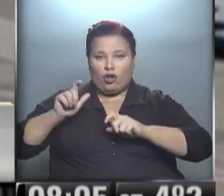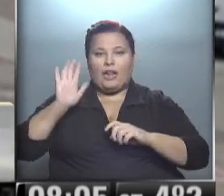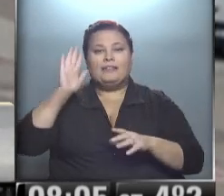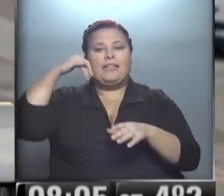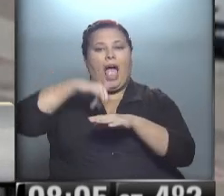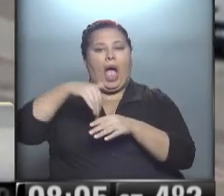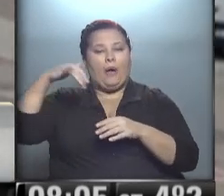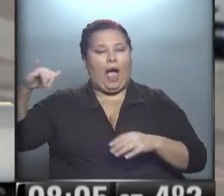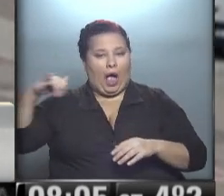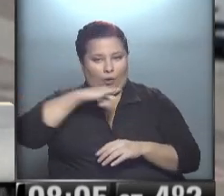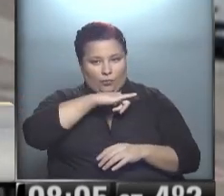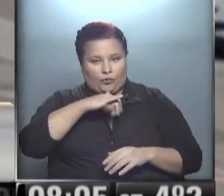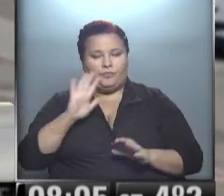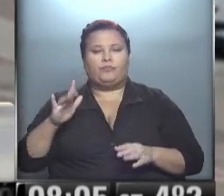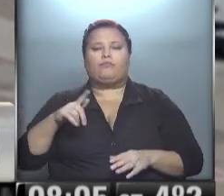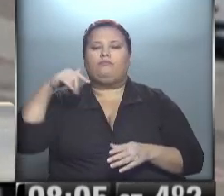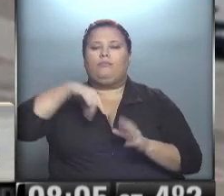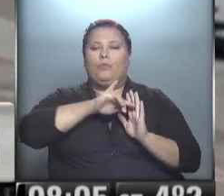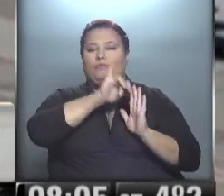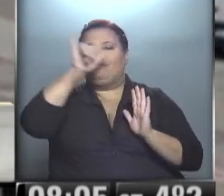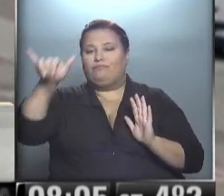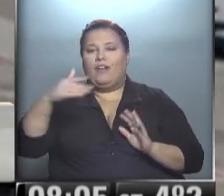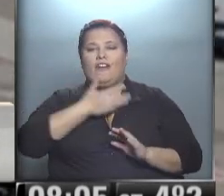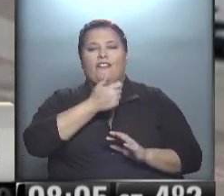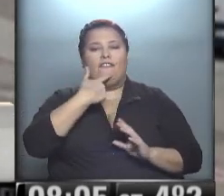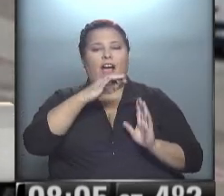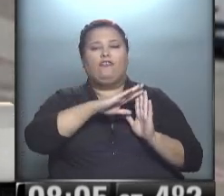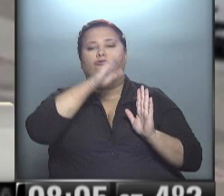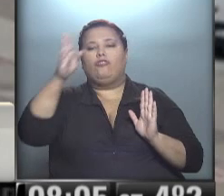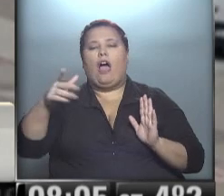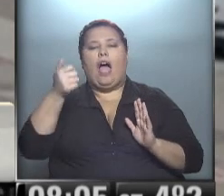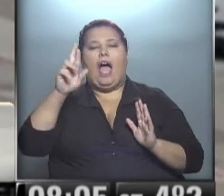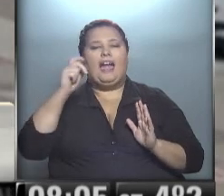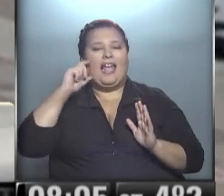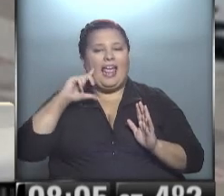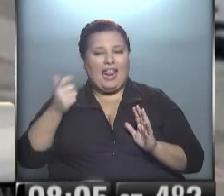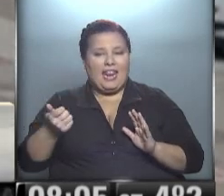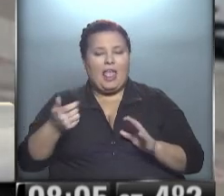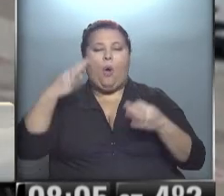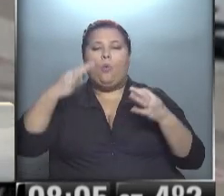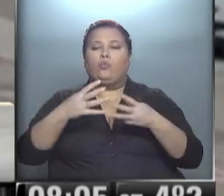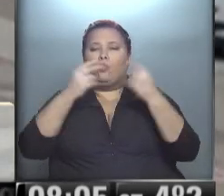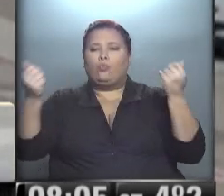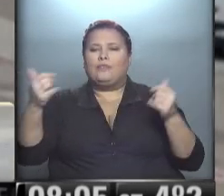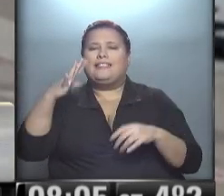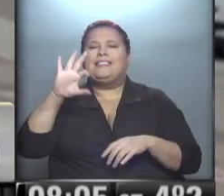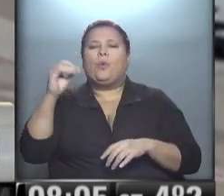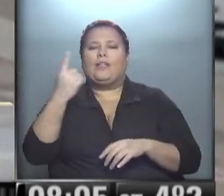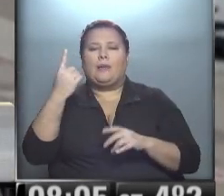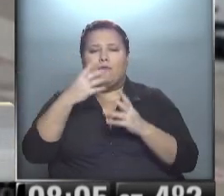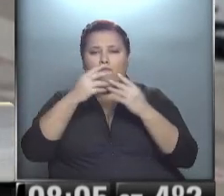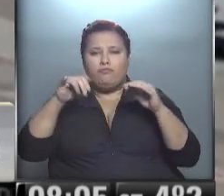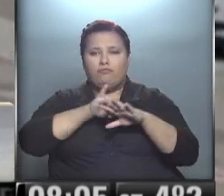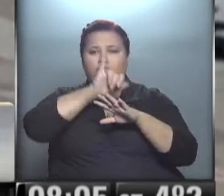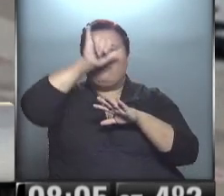a bordo volaba desde burquina faso hacia Argelia cuando desapareció los 50 minutos del